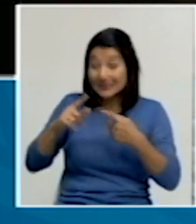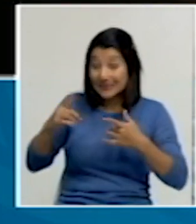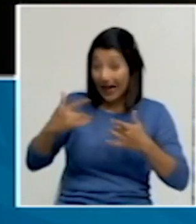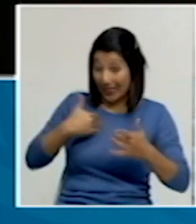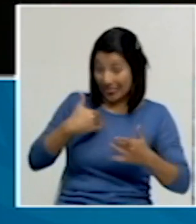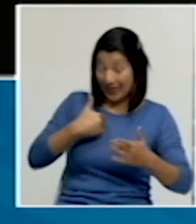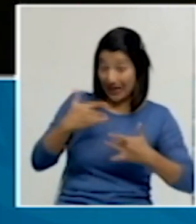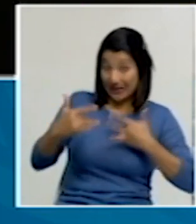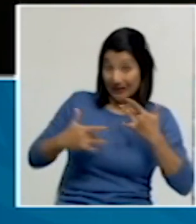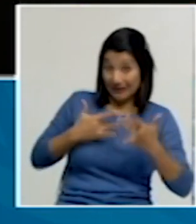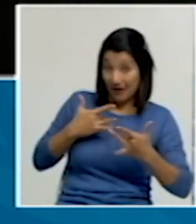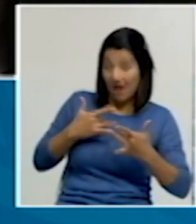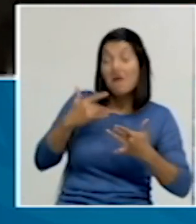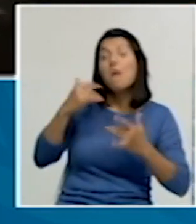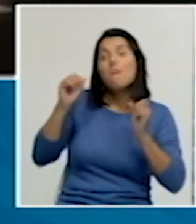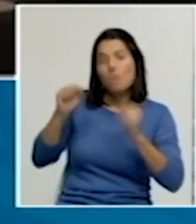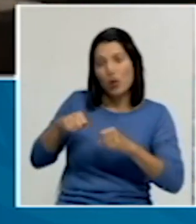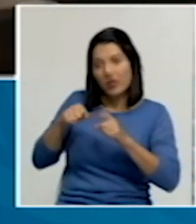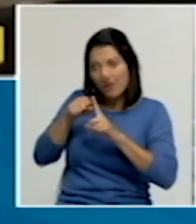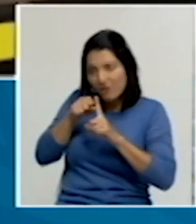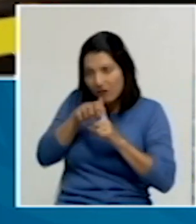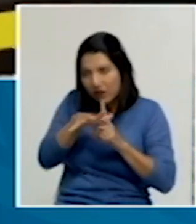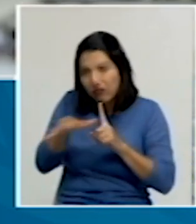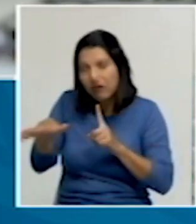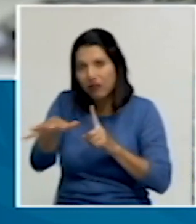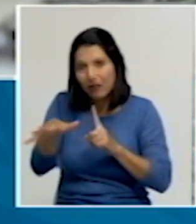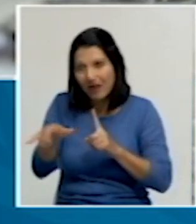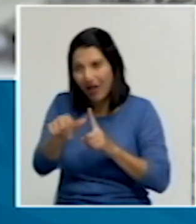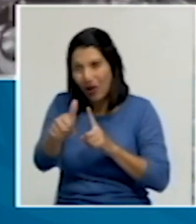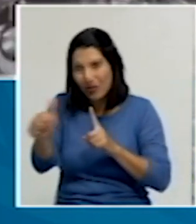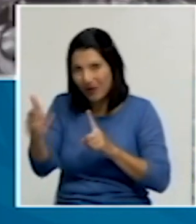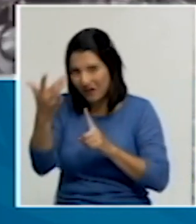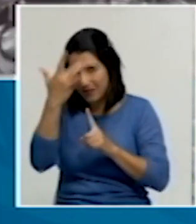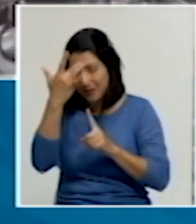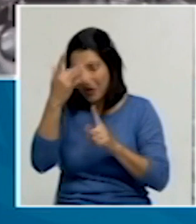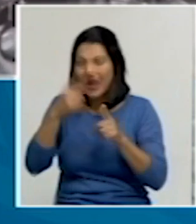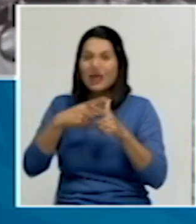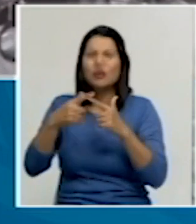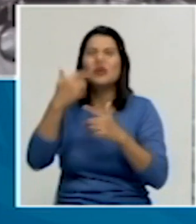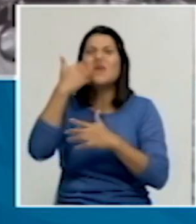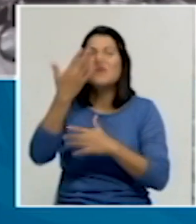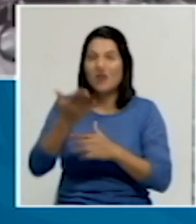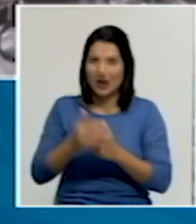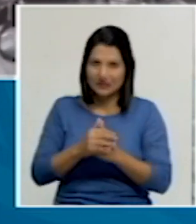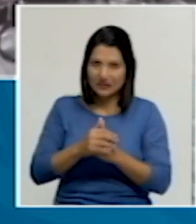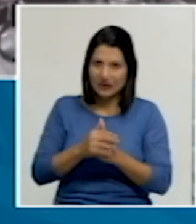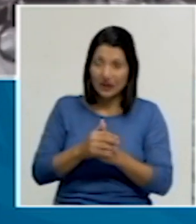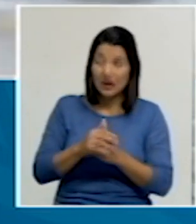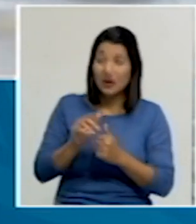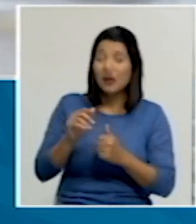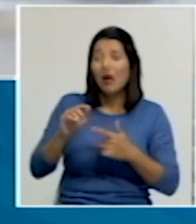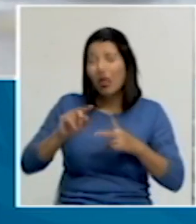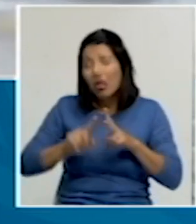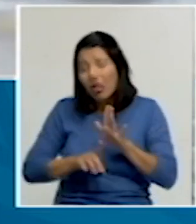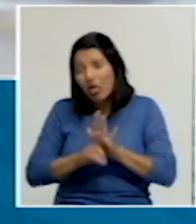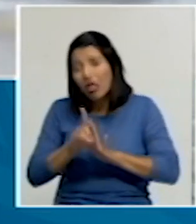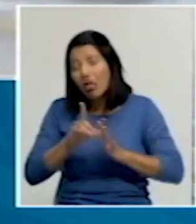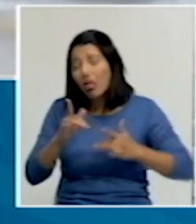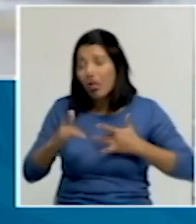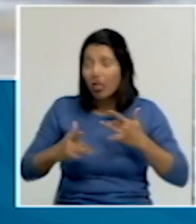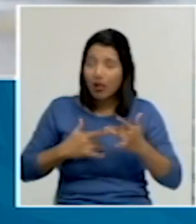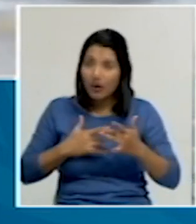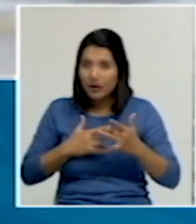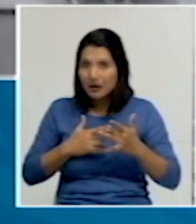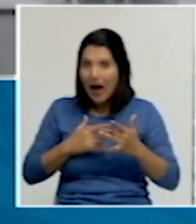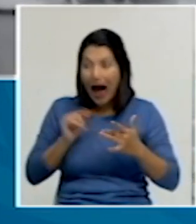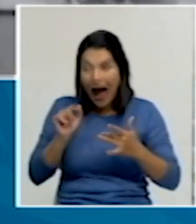es fácil identificar una persona sintomática, se le pregunta con quién ha estado y con quién ha tenido